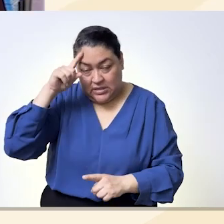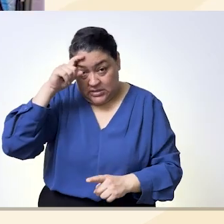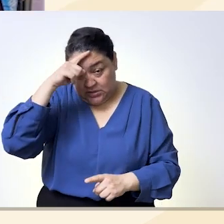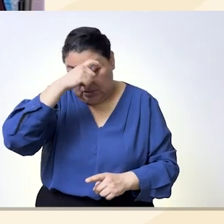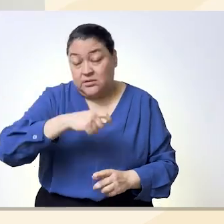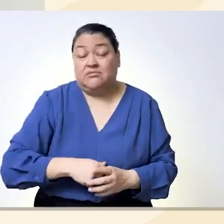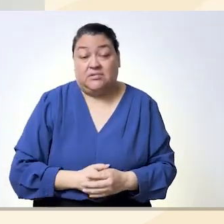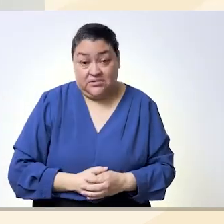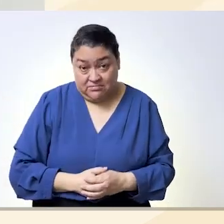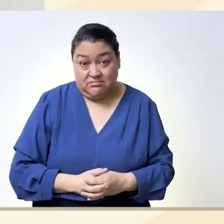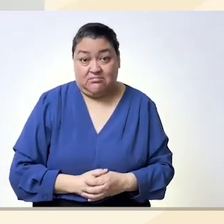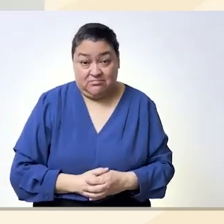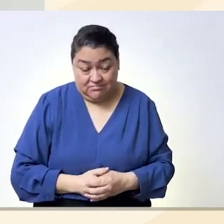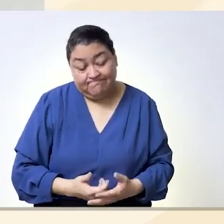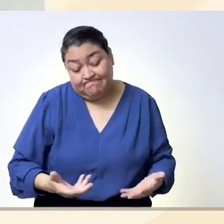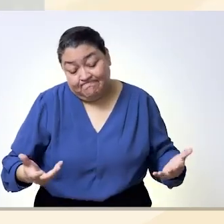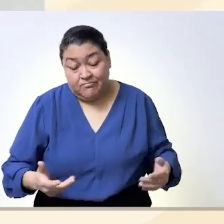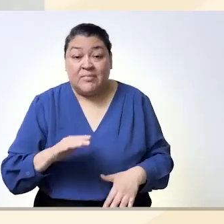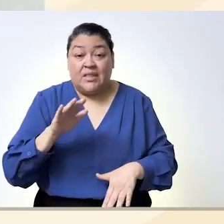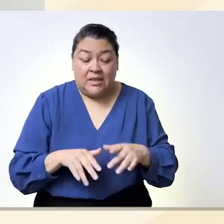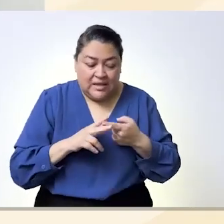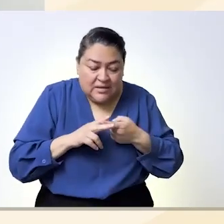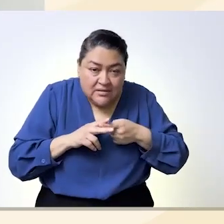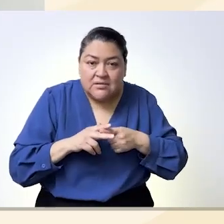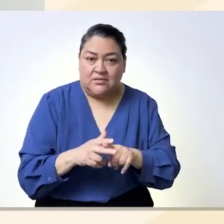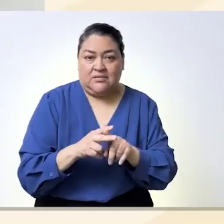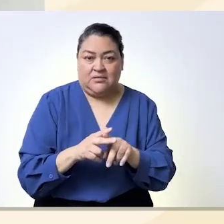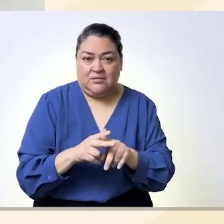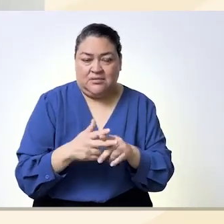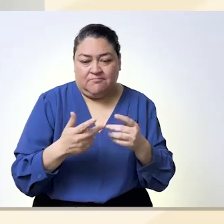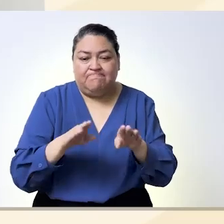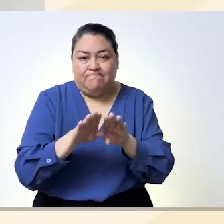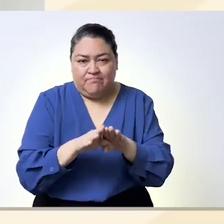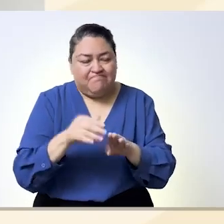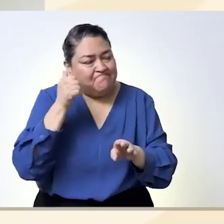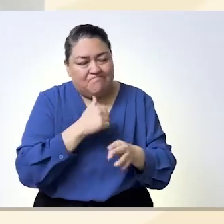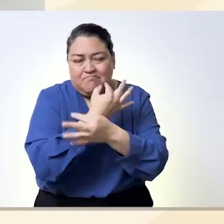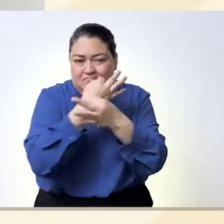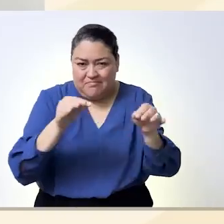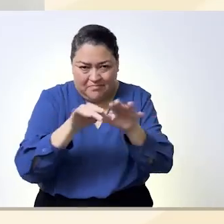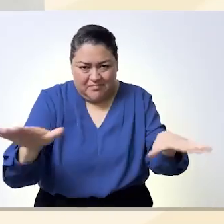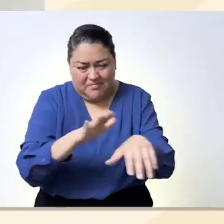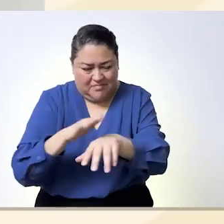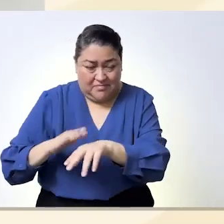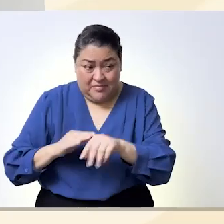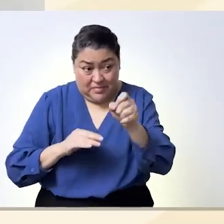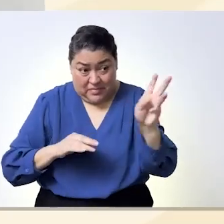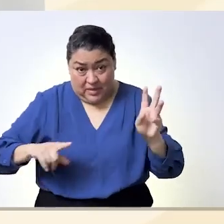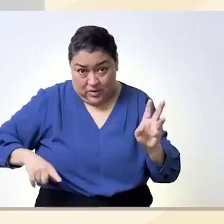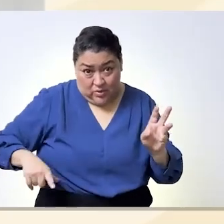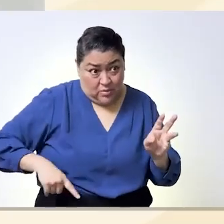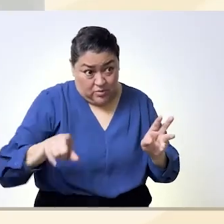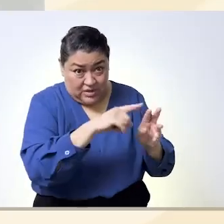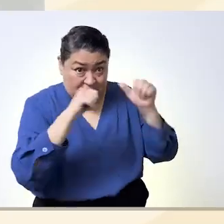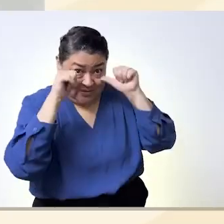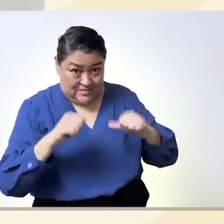es como el primer punto que es ahí en la agenda pública para todo el funcionario público del futuro que está escuchando aquí a nuestras panelistas. ¿Qué nos